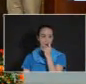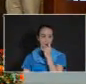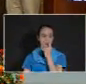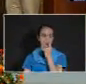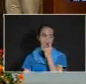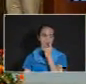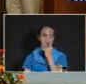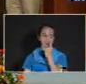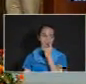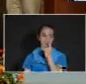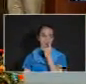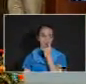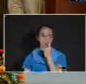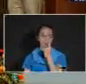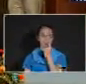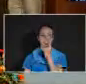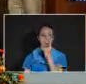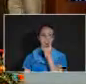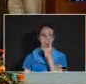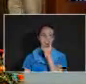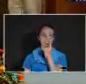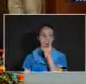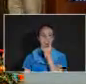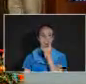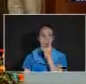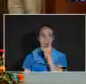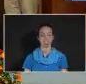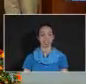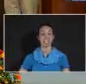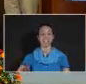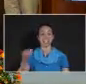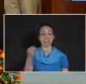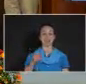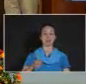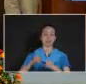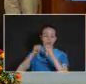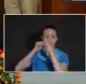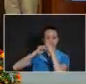Ya que ninguno de los muchachos trajo shofar, sino que el que trajo shofar fue una dama.